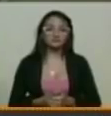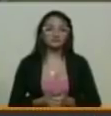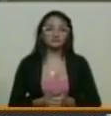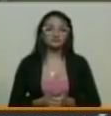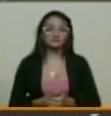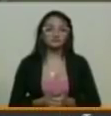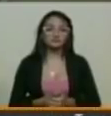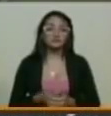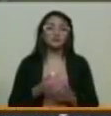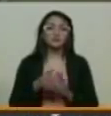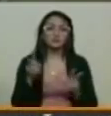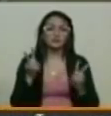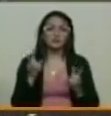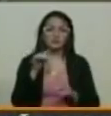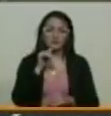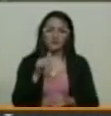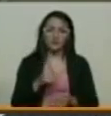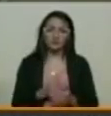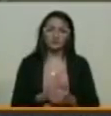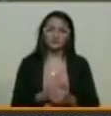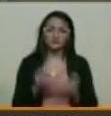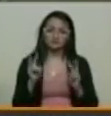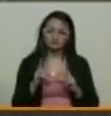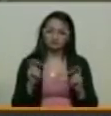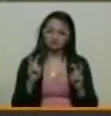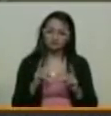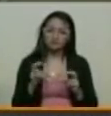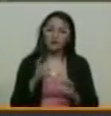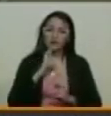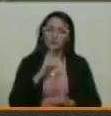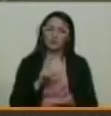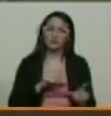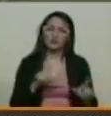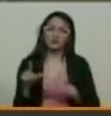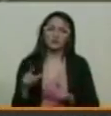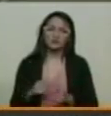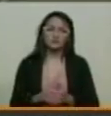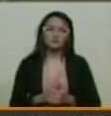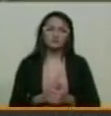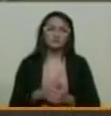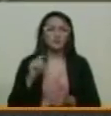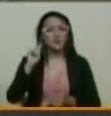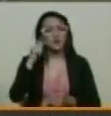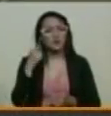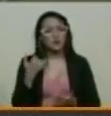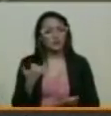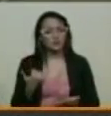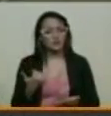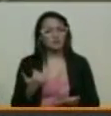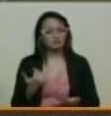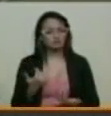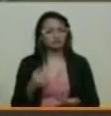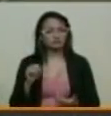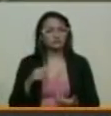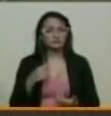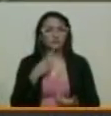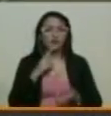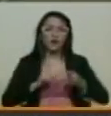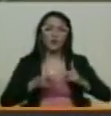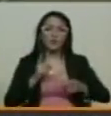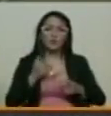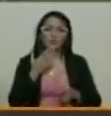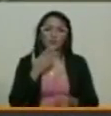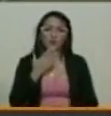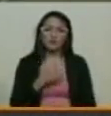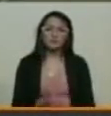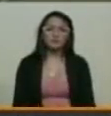a esa información que obtuvimos del análisis, le dimos respuesta. No recuerdo exactamente ahorita, pero te puedo decir algunas cosas. Por